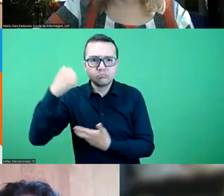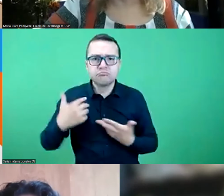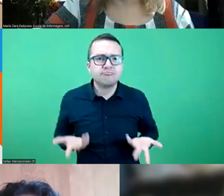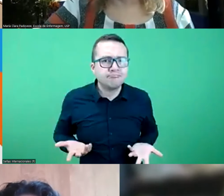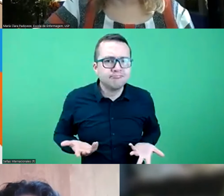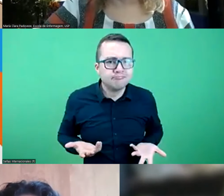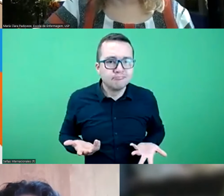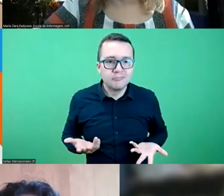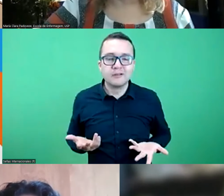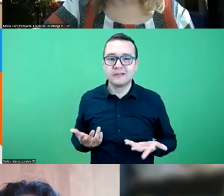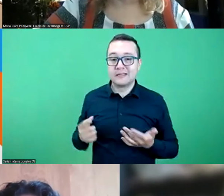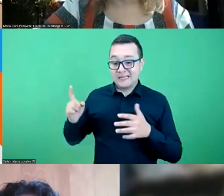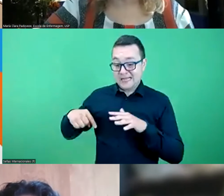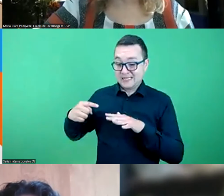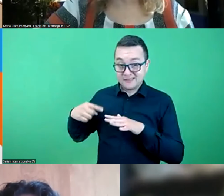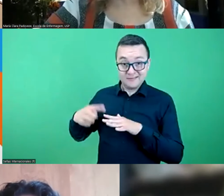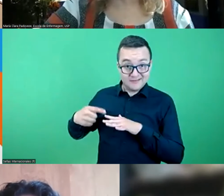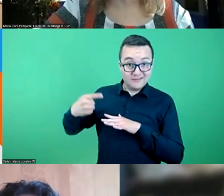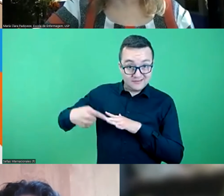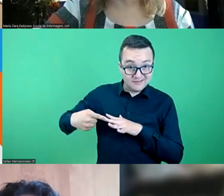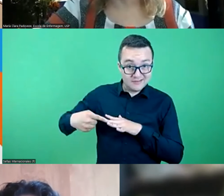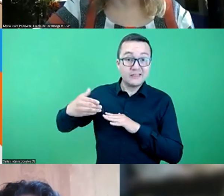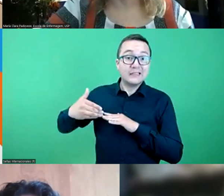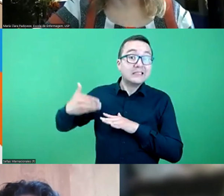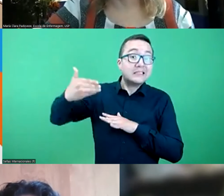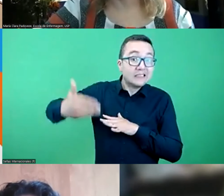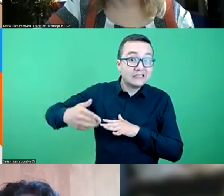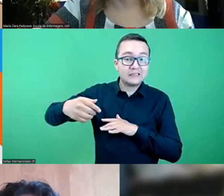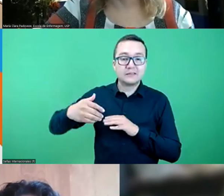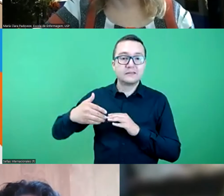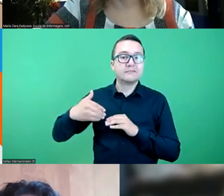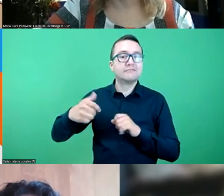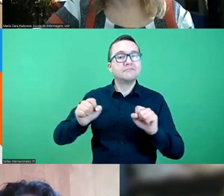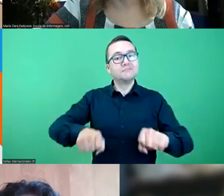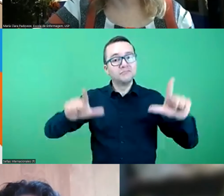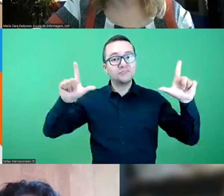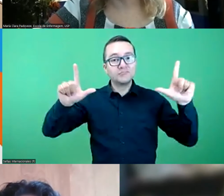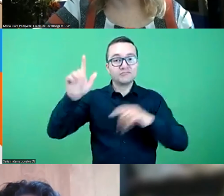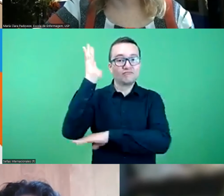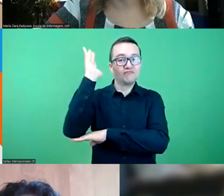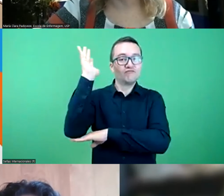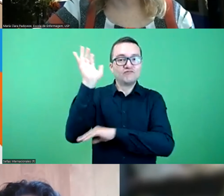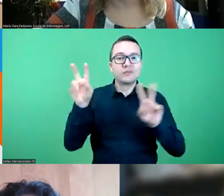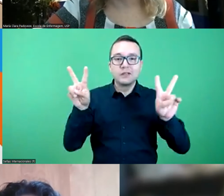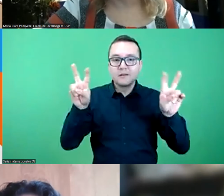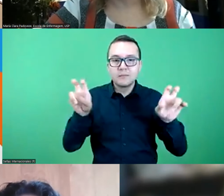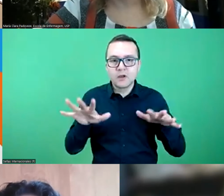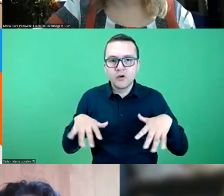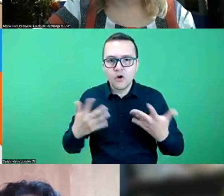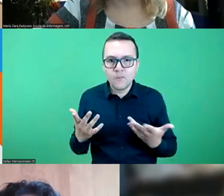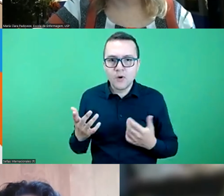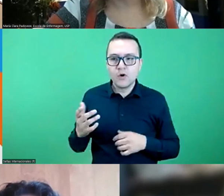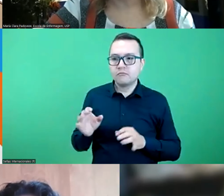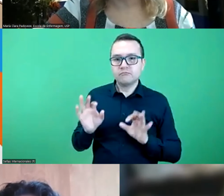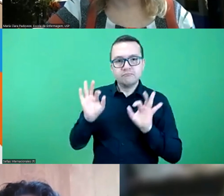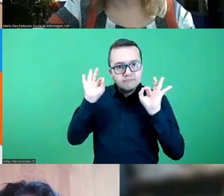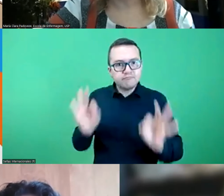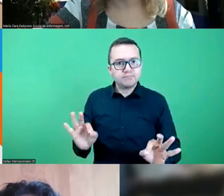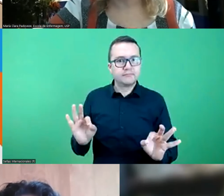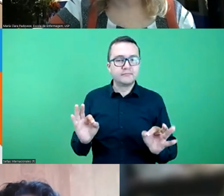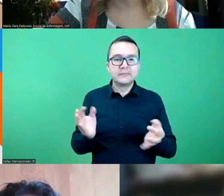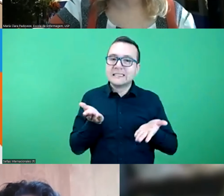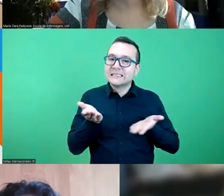incluso vamos a abordar uno de los aspectos centrales que tiene que ver con la regulación del aseguramiento y la provisión de los servicios, en